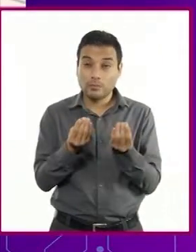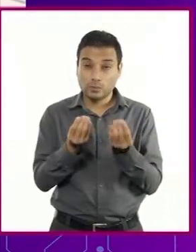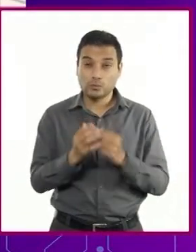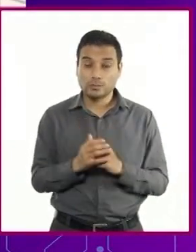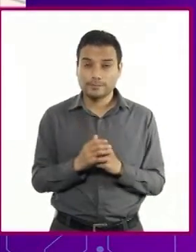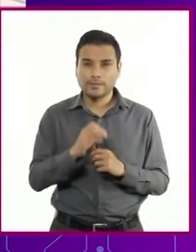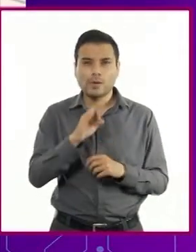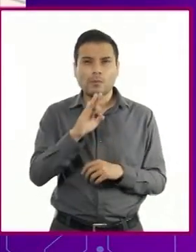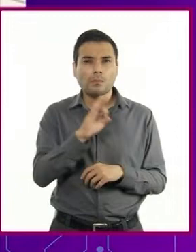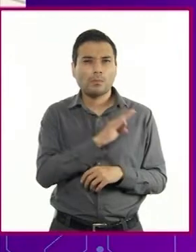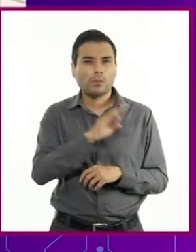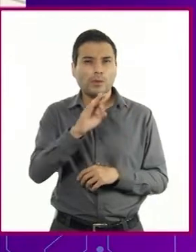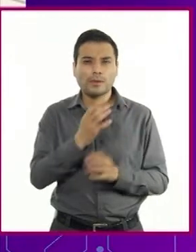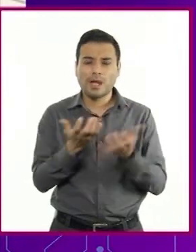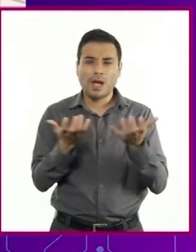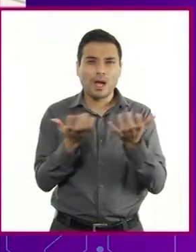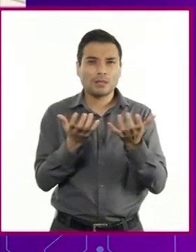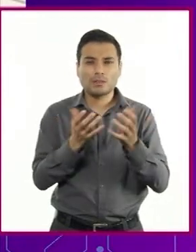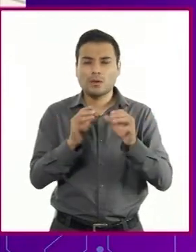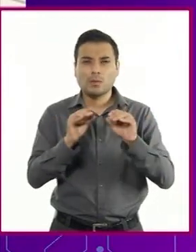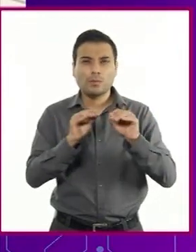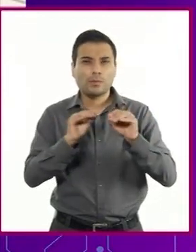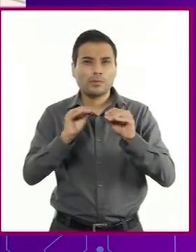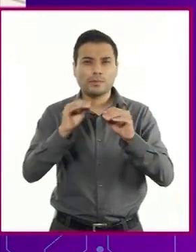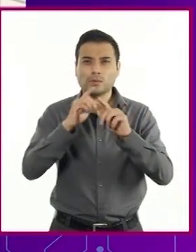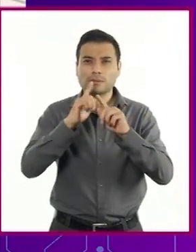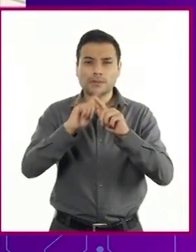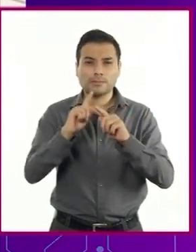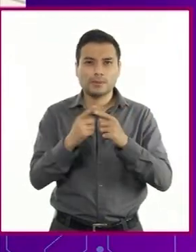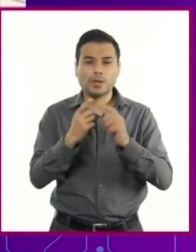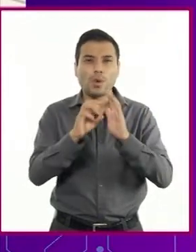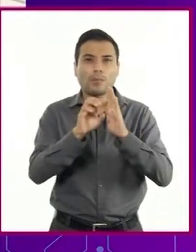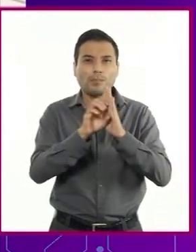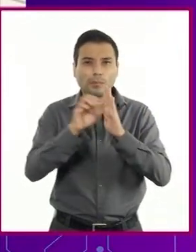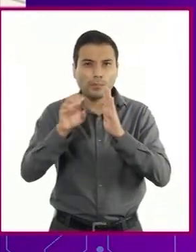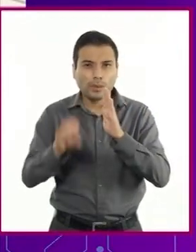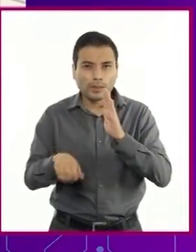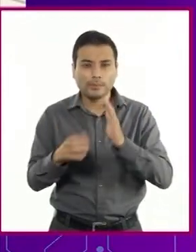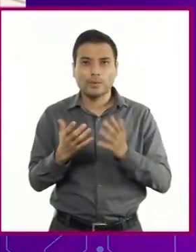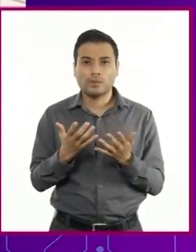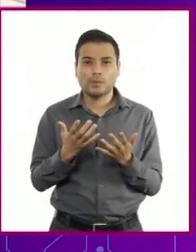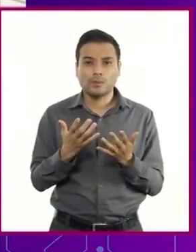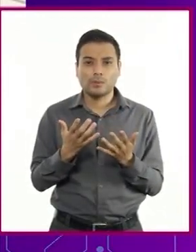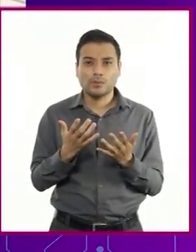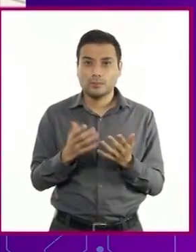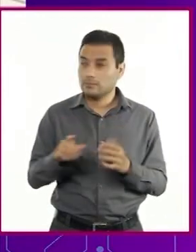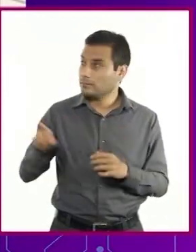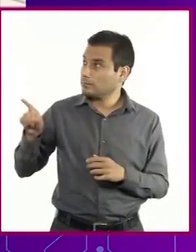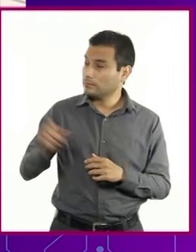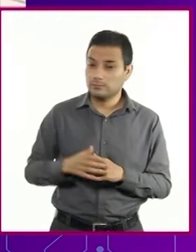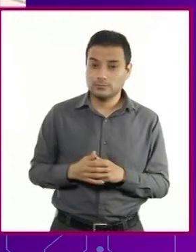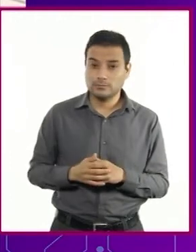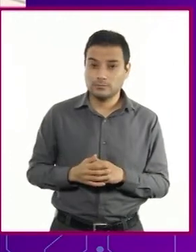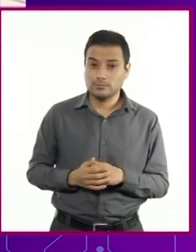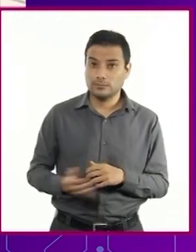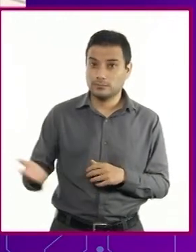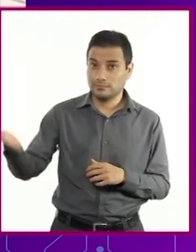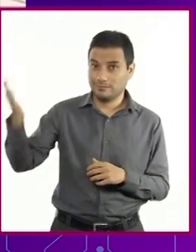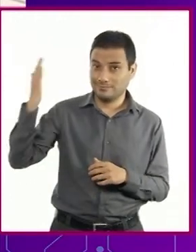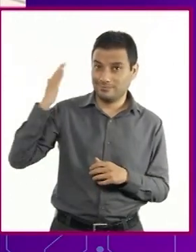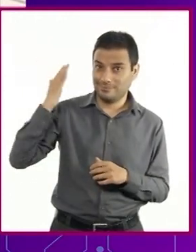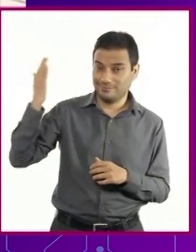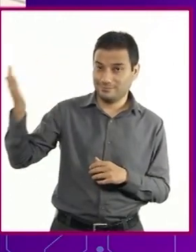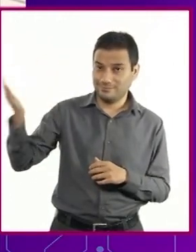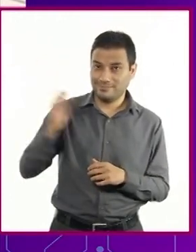que permiten diferentes tipos de movimientos, como por ejemplo, la flexión, donde